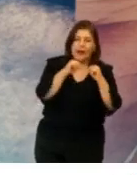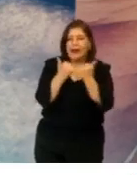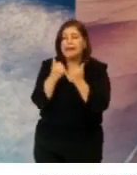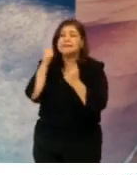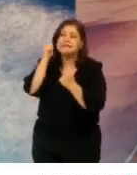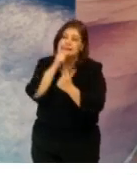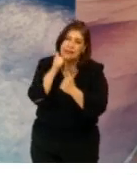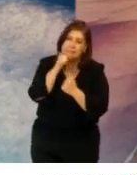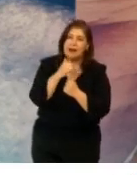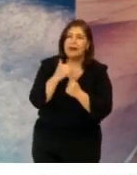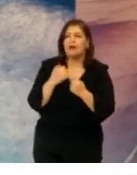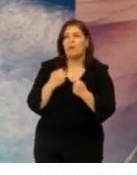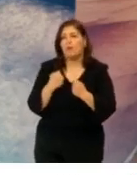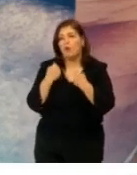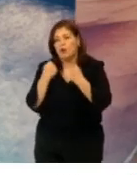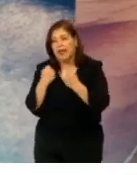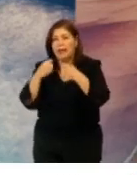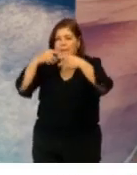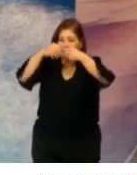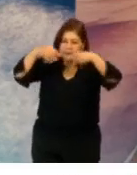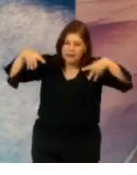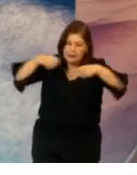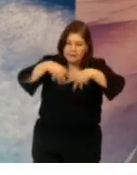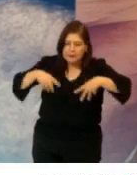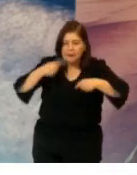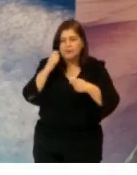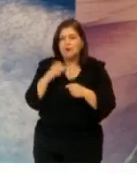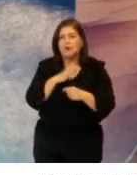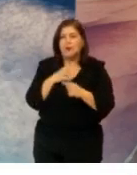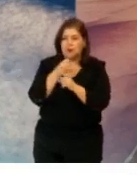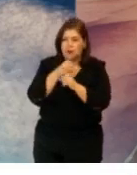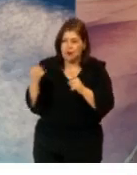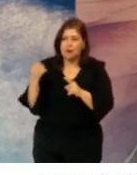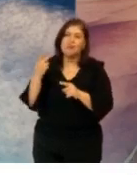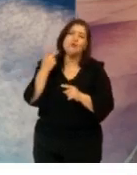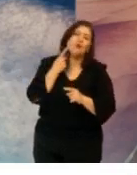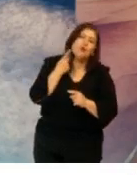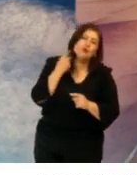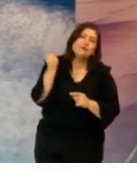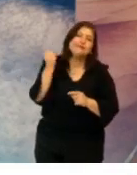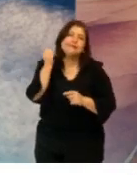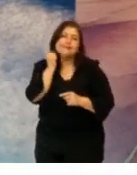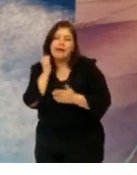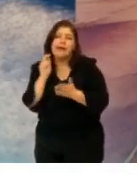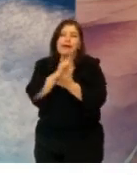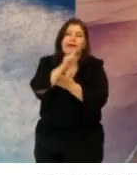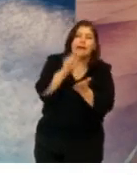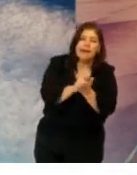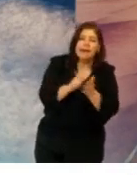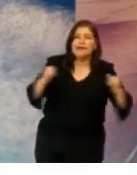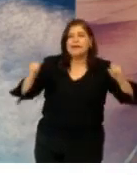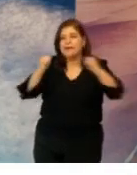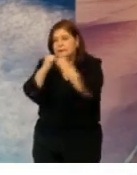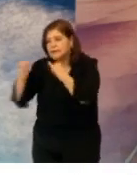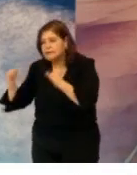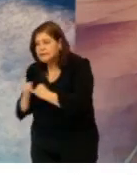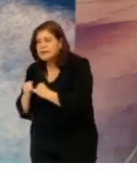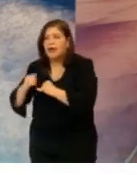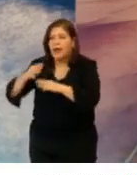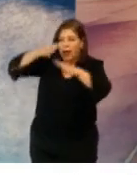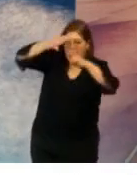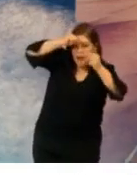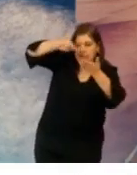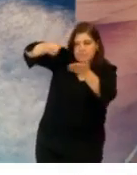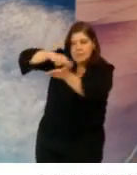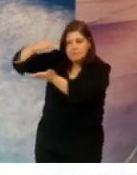estructural. ¿Sí? La política, el Senado, las leyes, las instituciones, los tratados, los